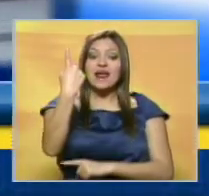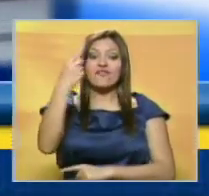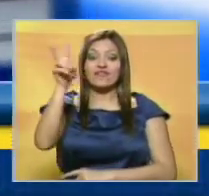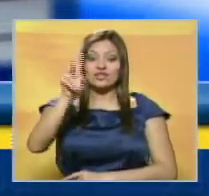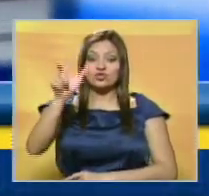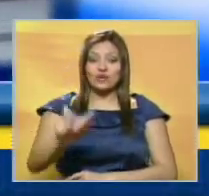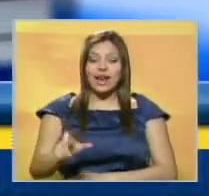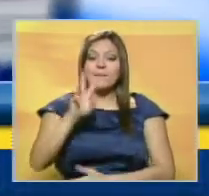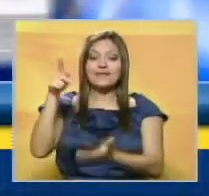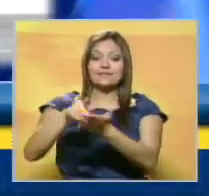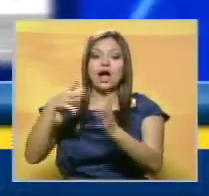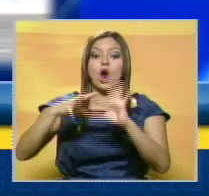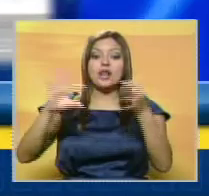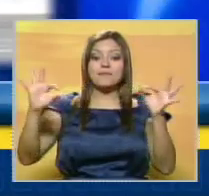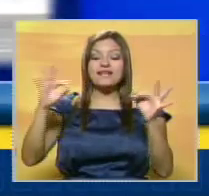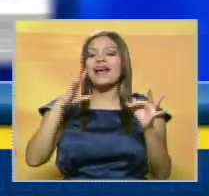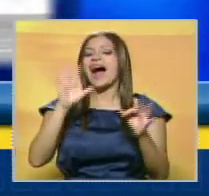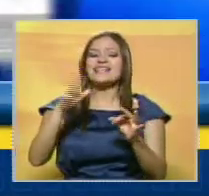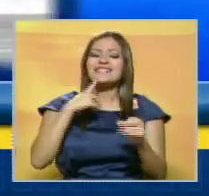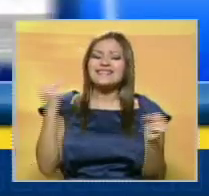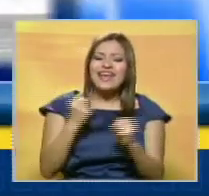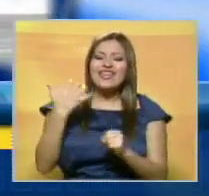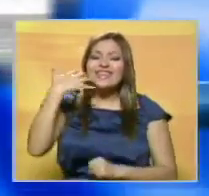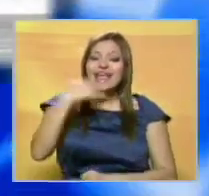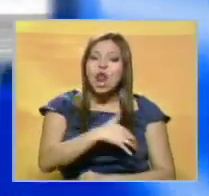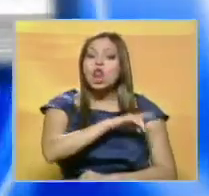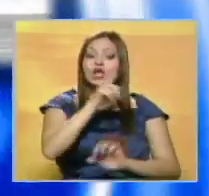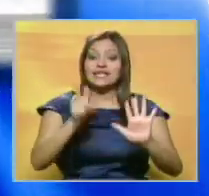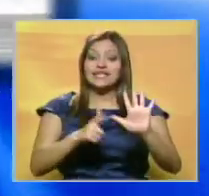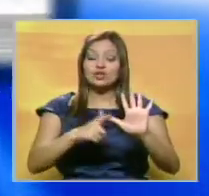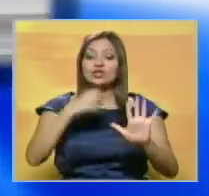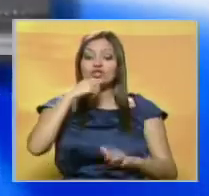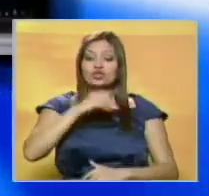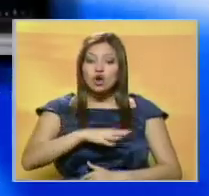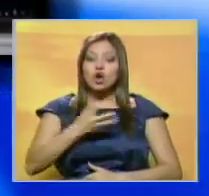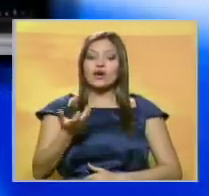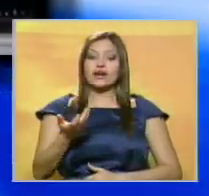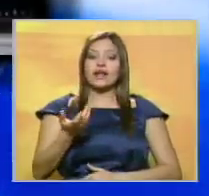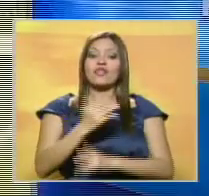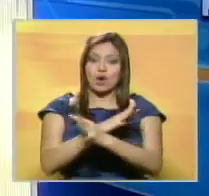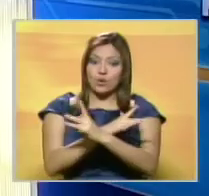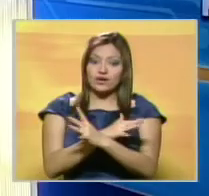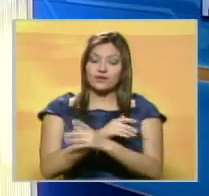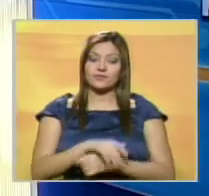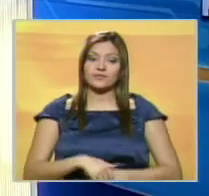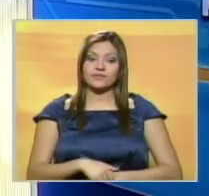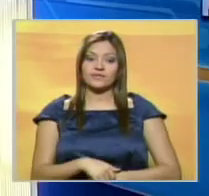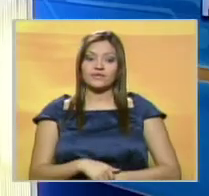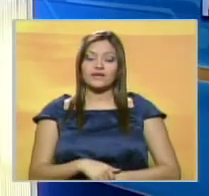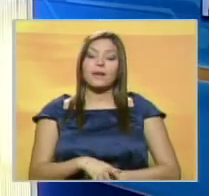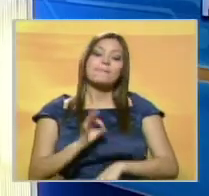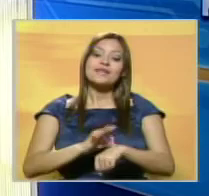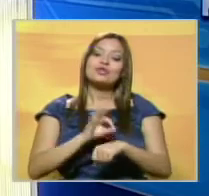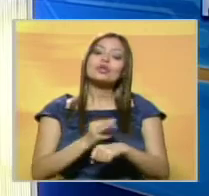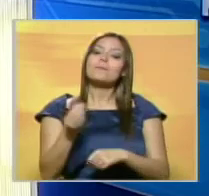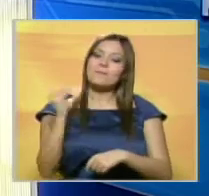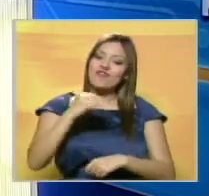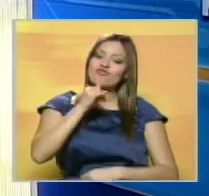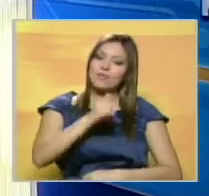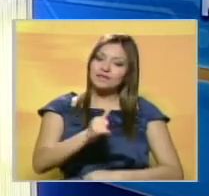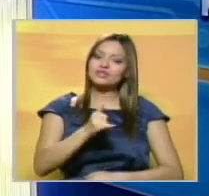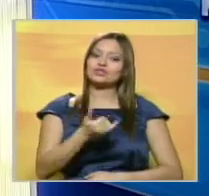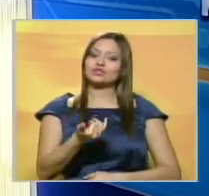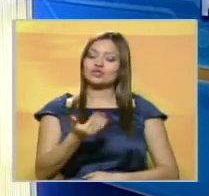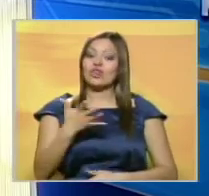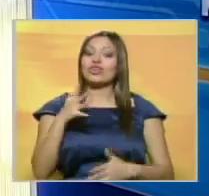en hacerlo en unos Juegos Olímpicos de invierno y el quinto en la historia de los Juegos. Bien, en minutos regresaremos con mucho